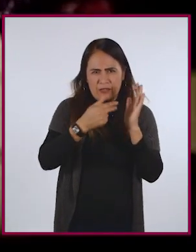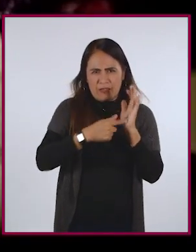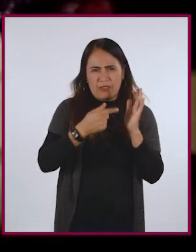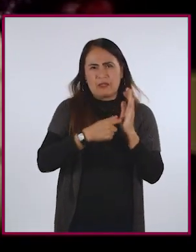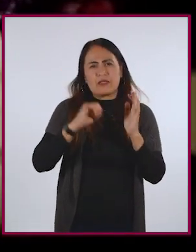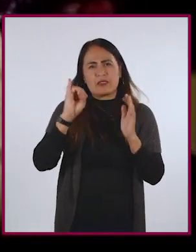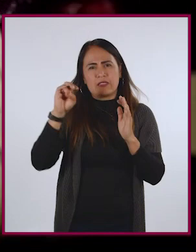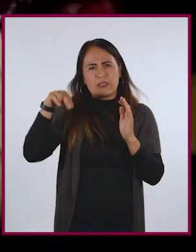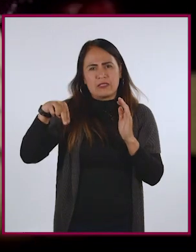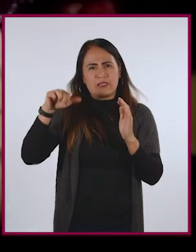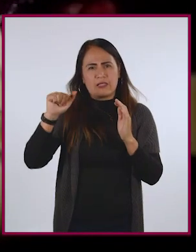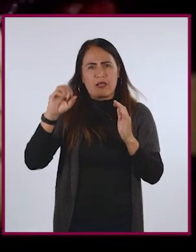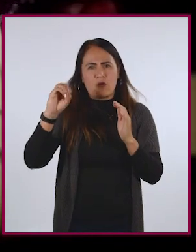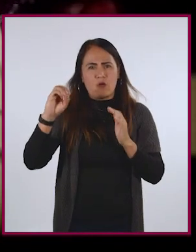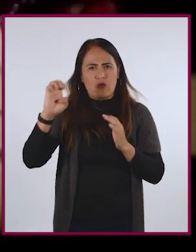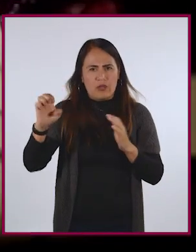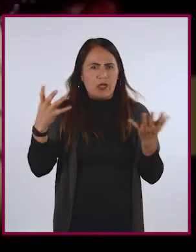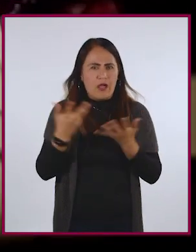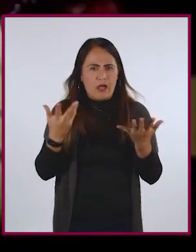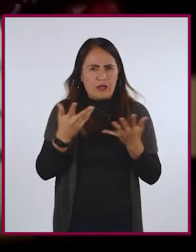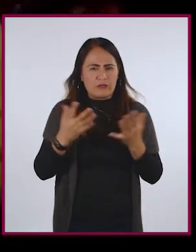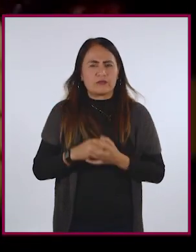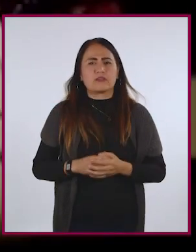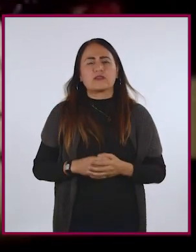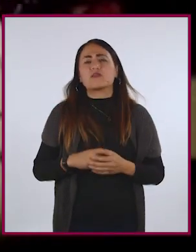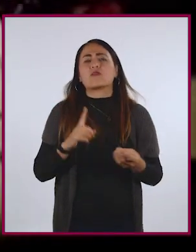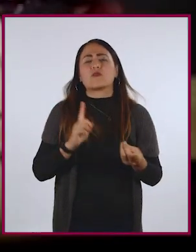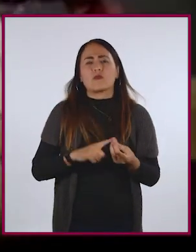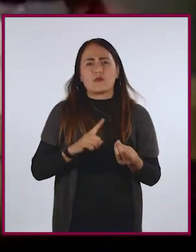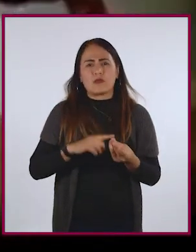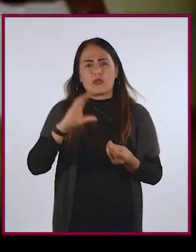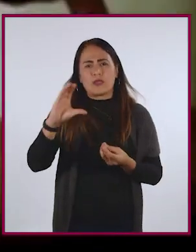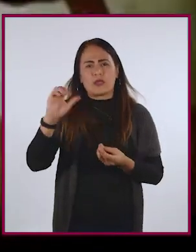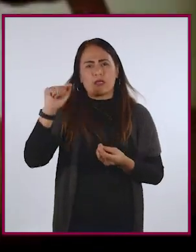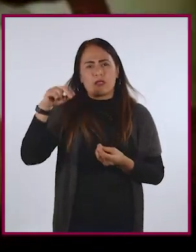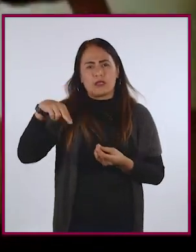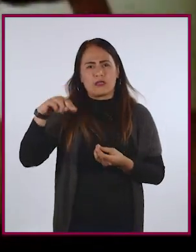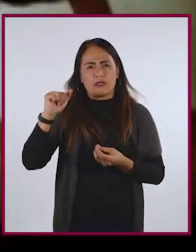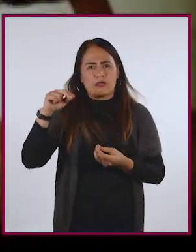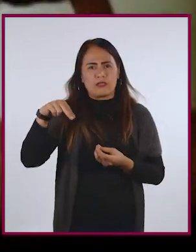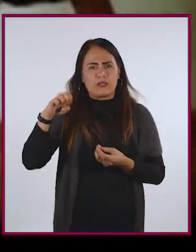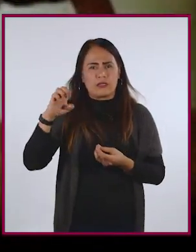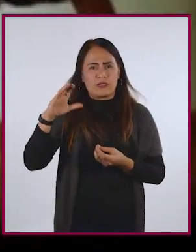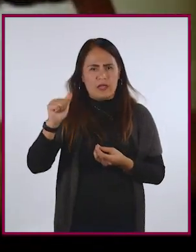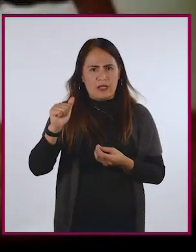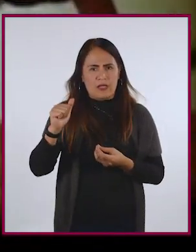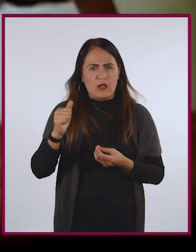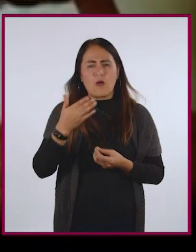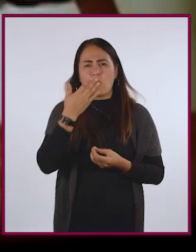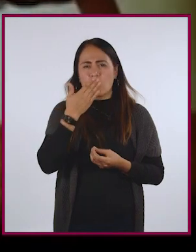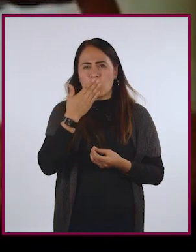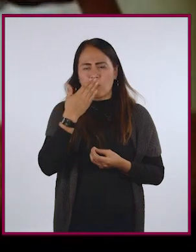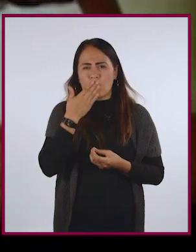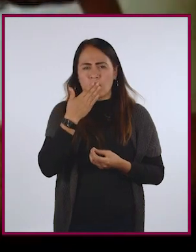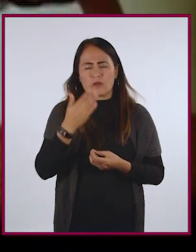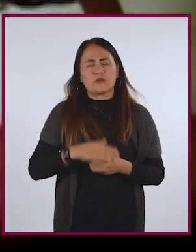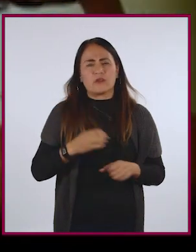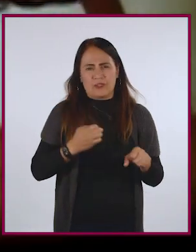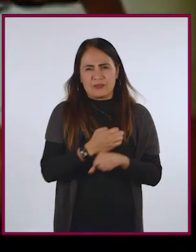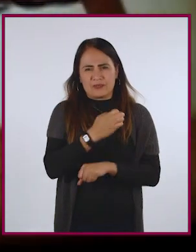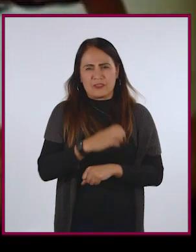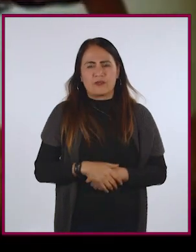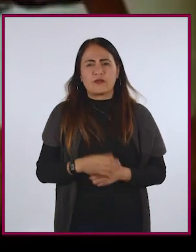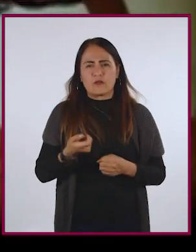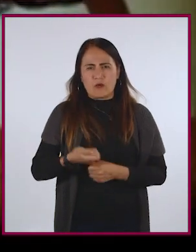óptica del INAOE, está instalado en la ciudad de Cananea, Sonora, y el nombre